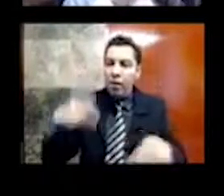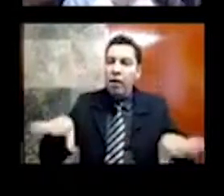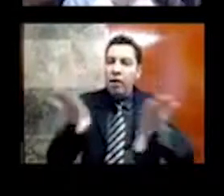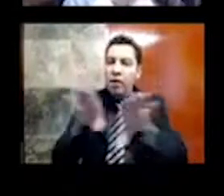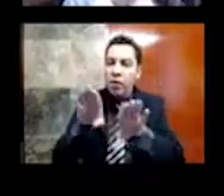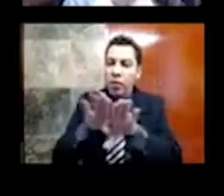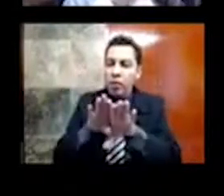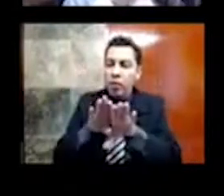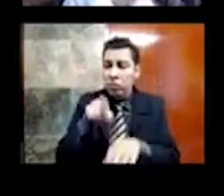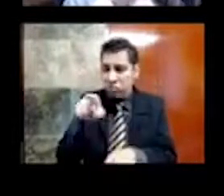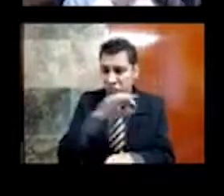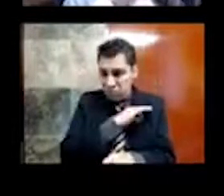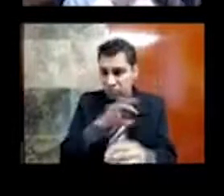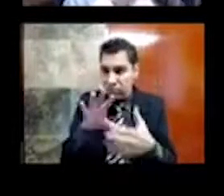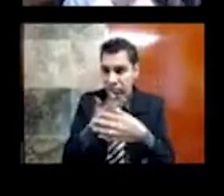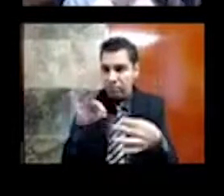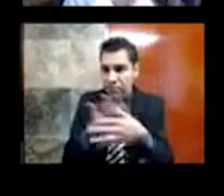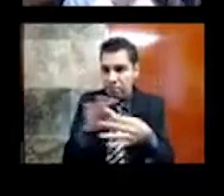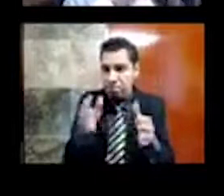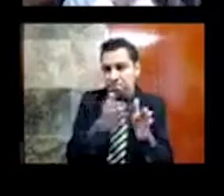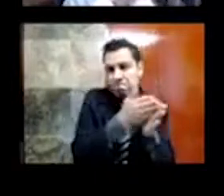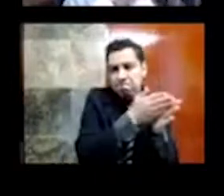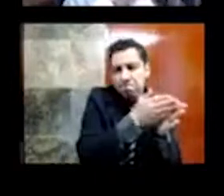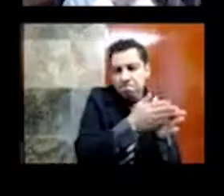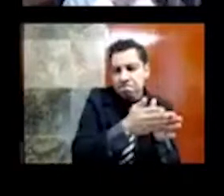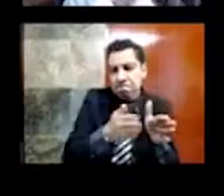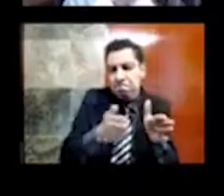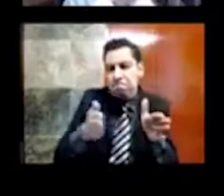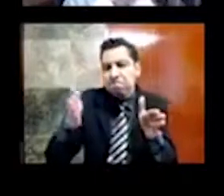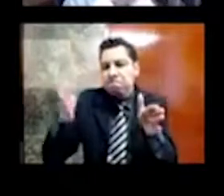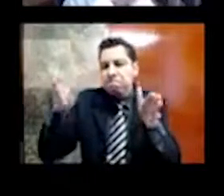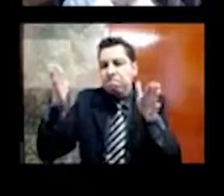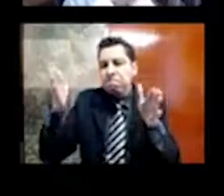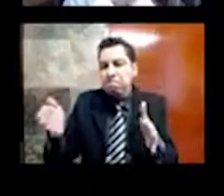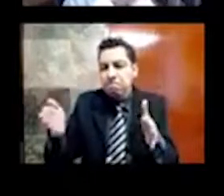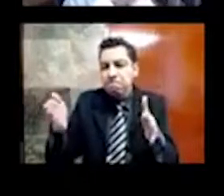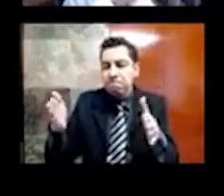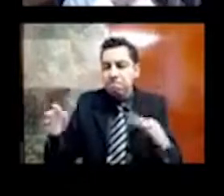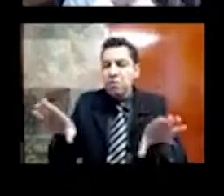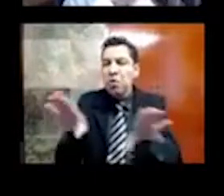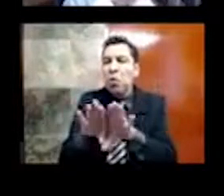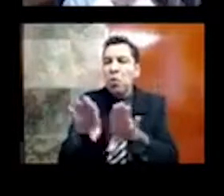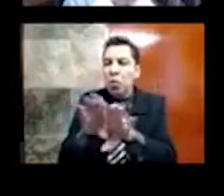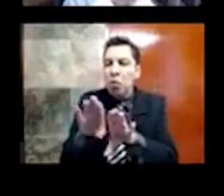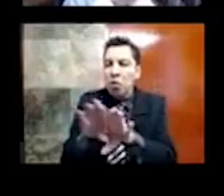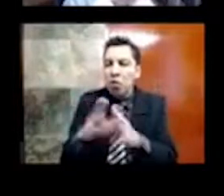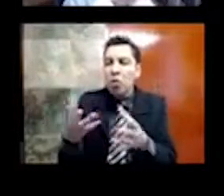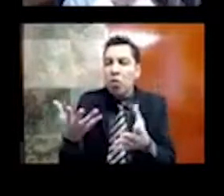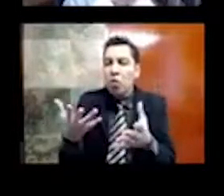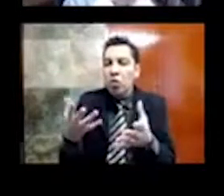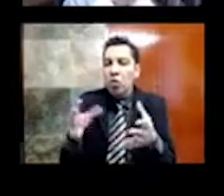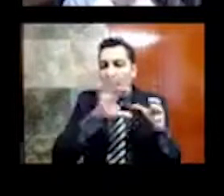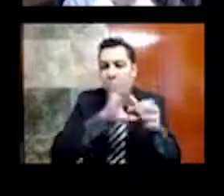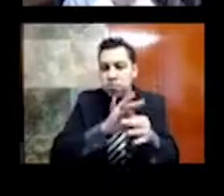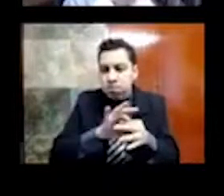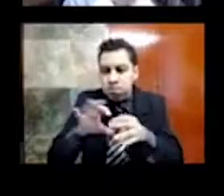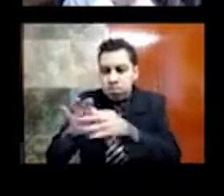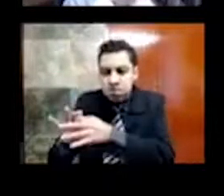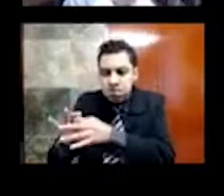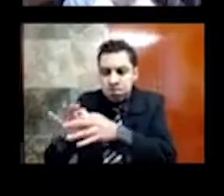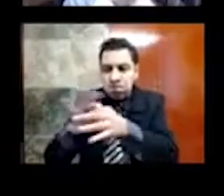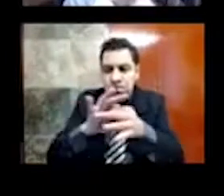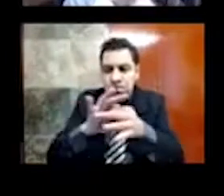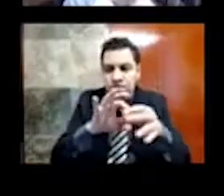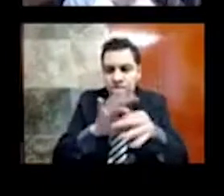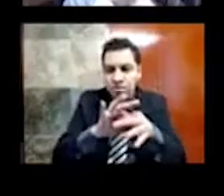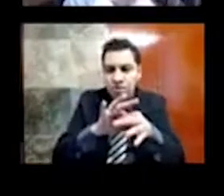proceso en el momento en que llega? ¿Cómo nos ilustras todo este proceso de alianza y el